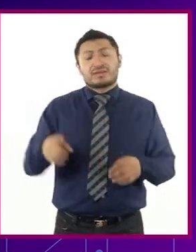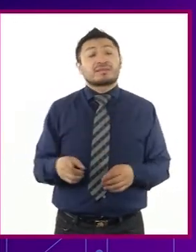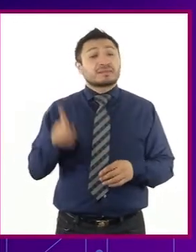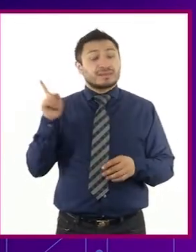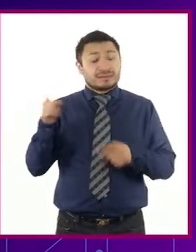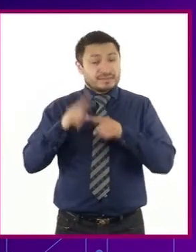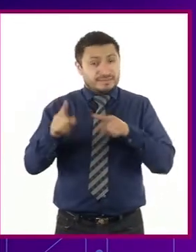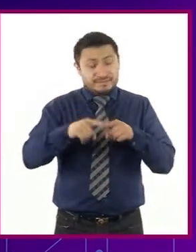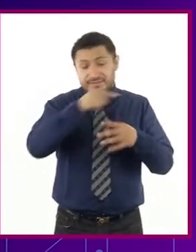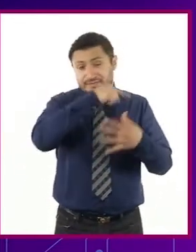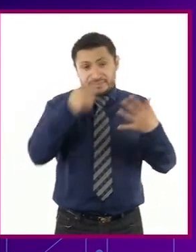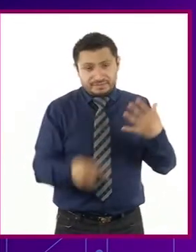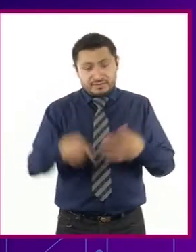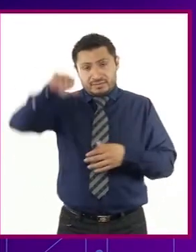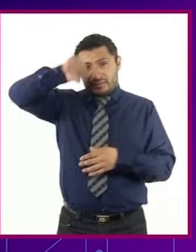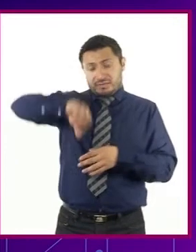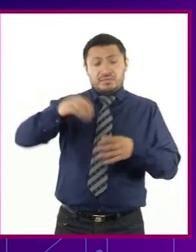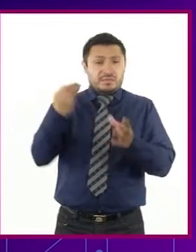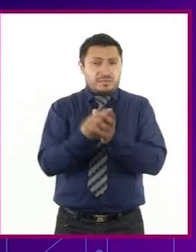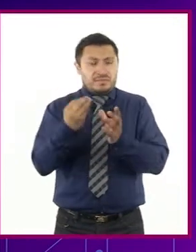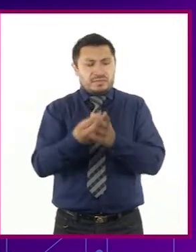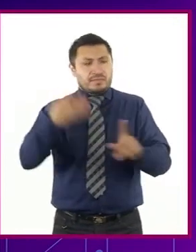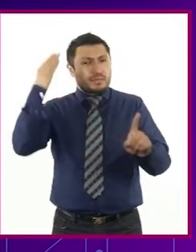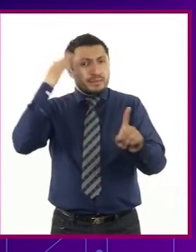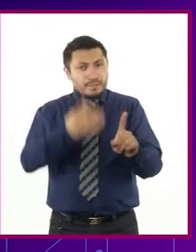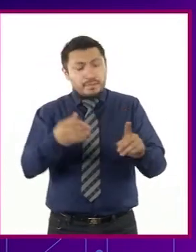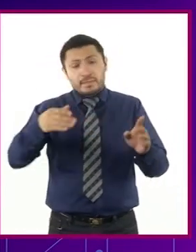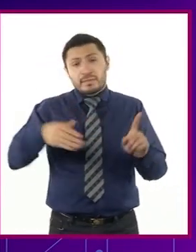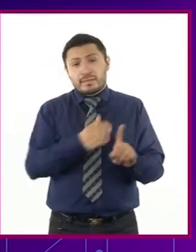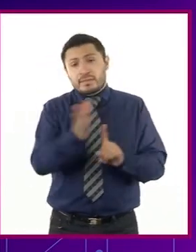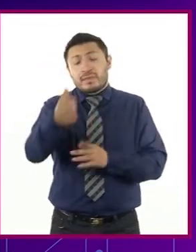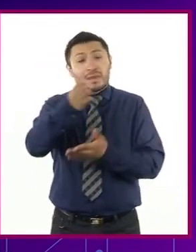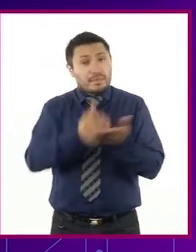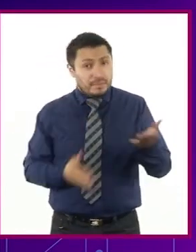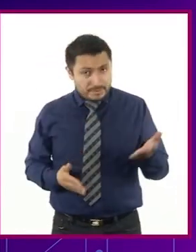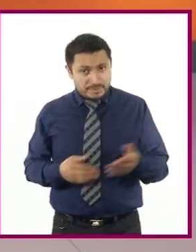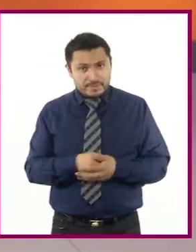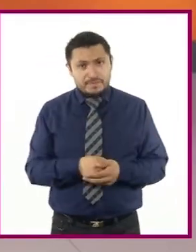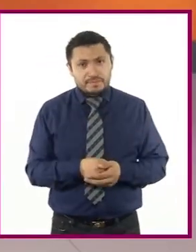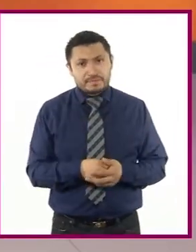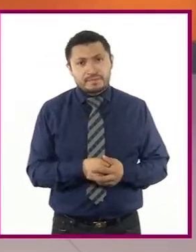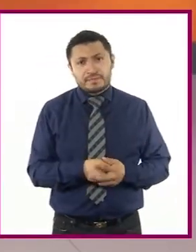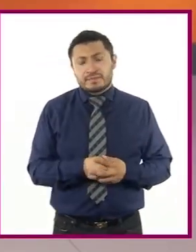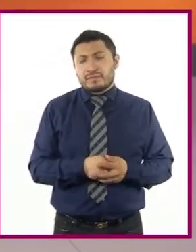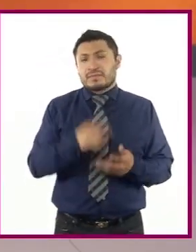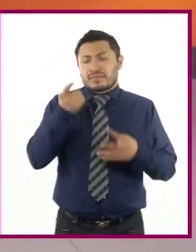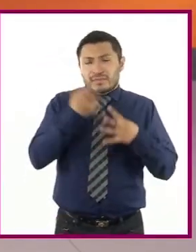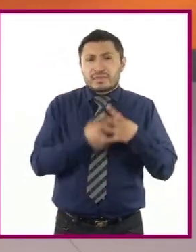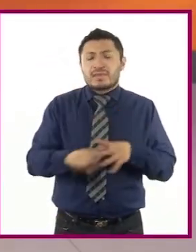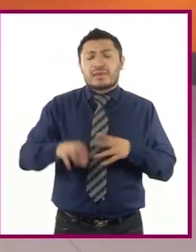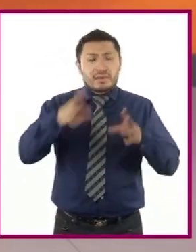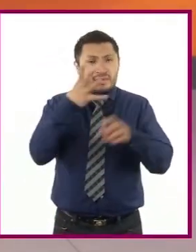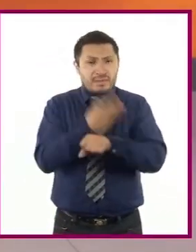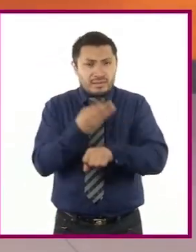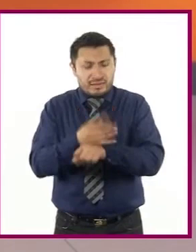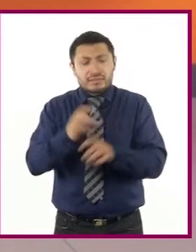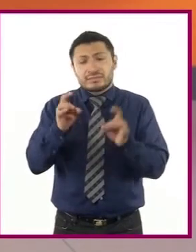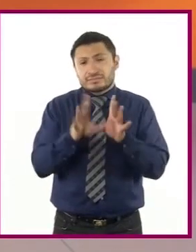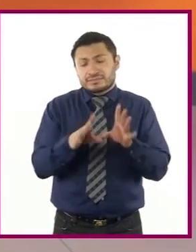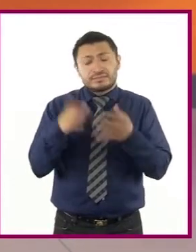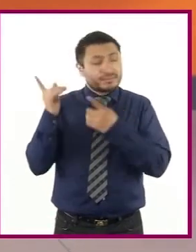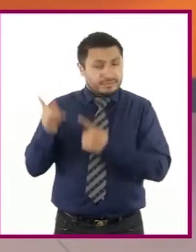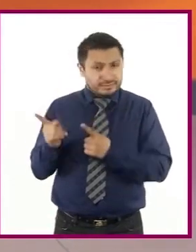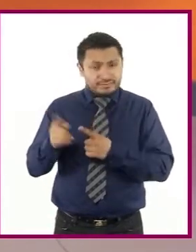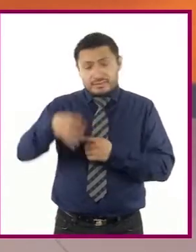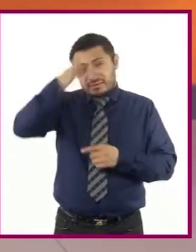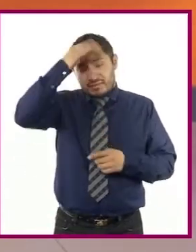sesión, centraremos nuestra atención en la desviación media. Empecemos resolviendo la siguiente situación para